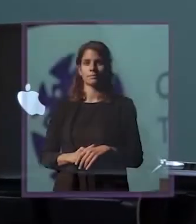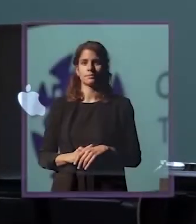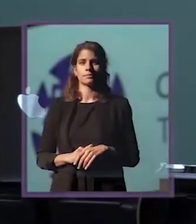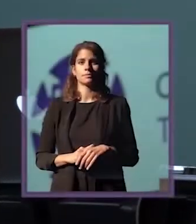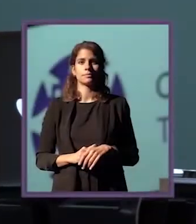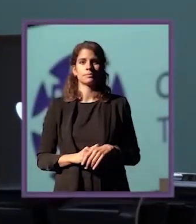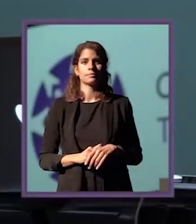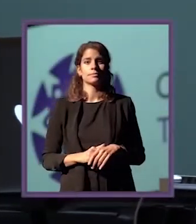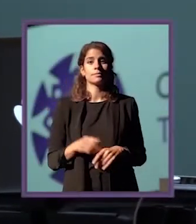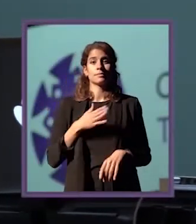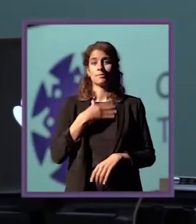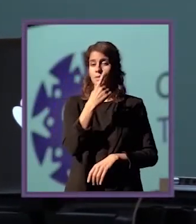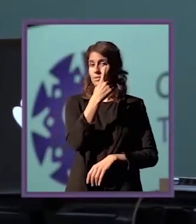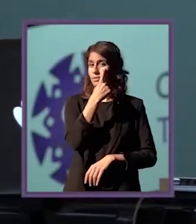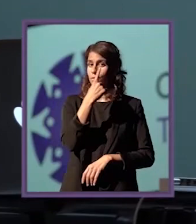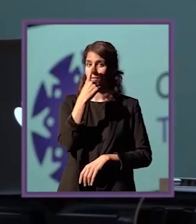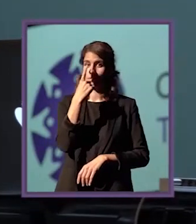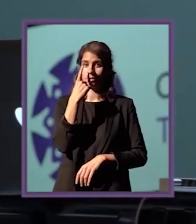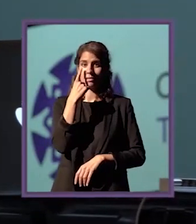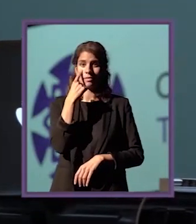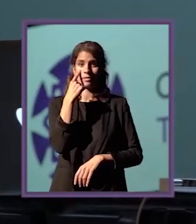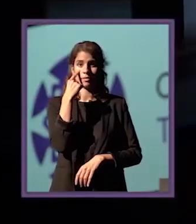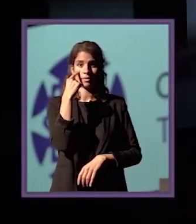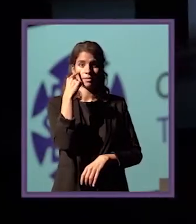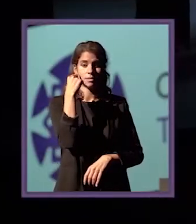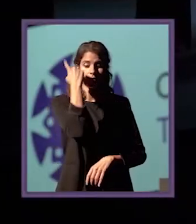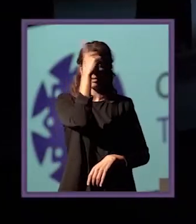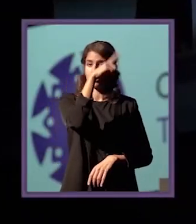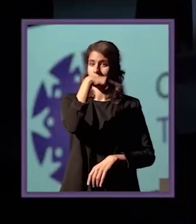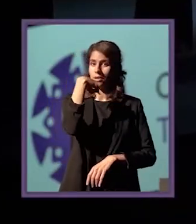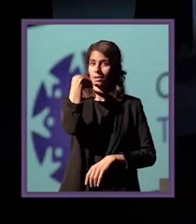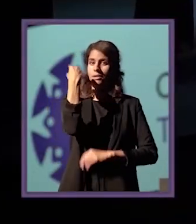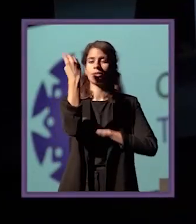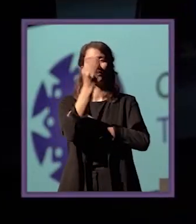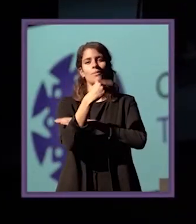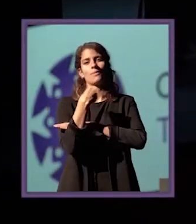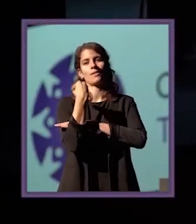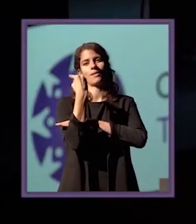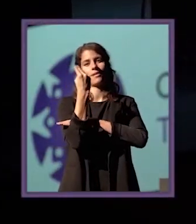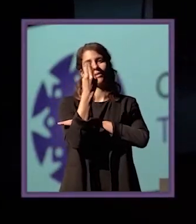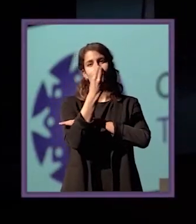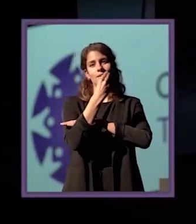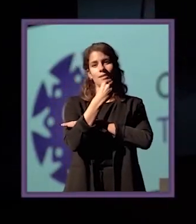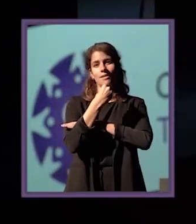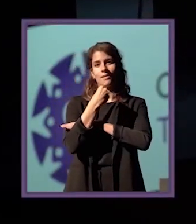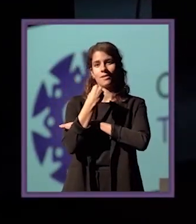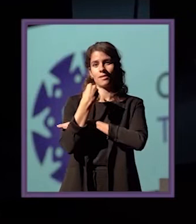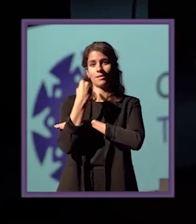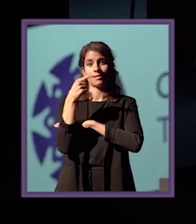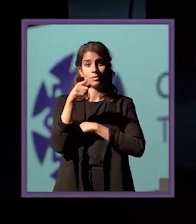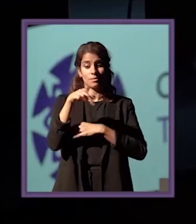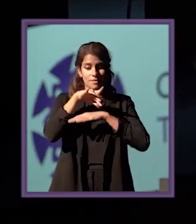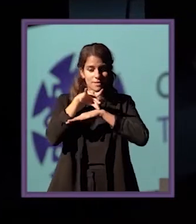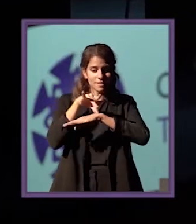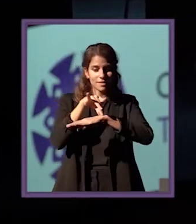Cuida de mis ojos, cuida de mi cara, cuida de los caminos, dame